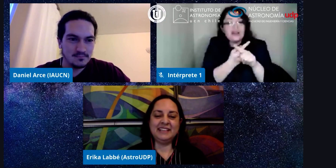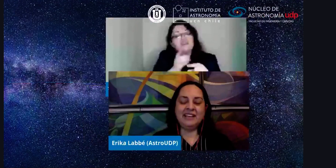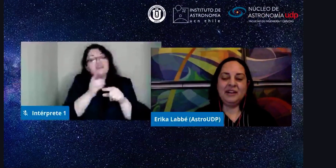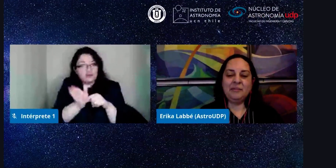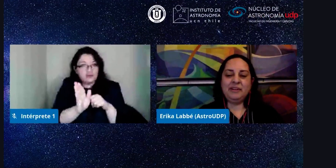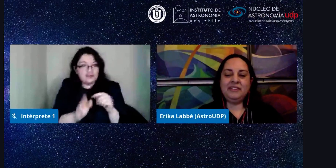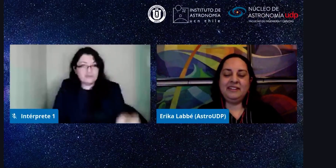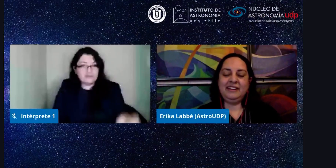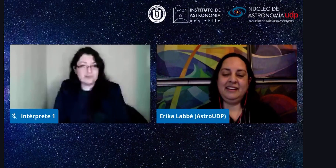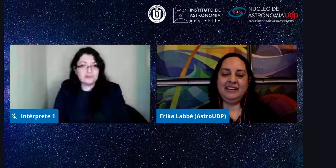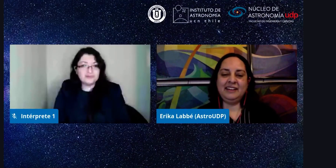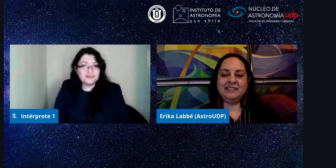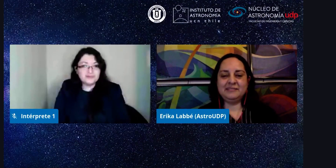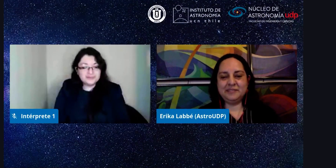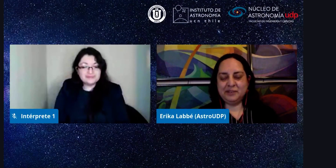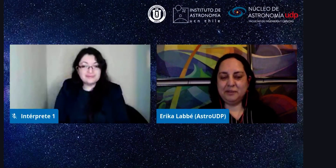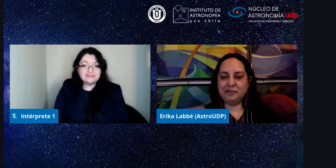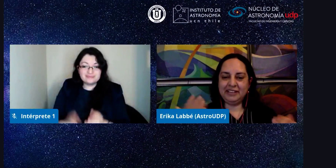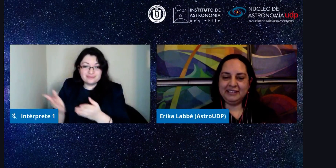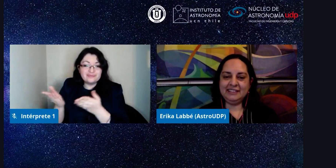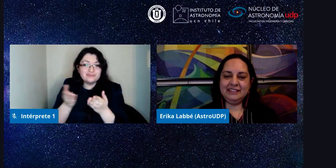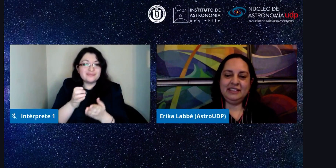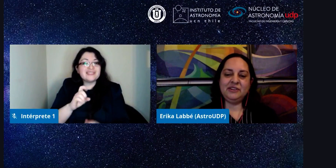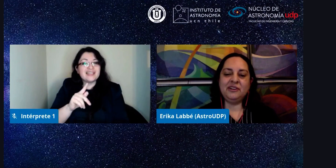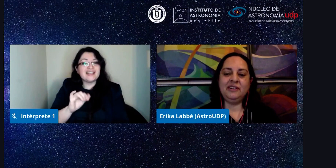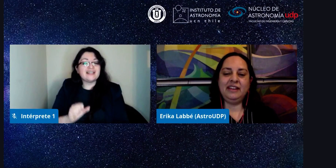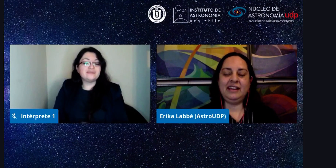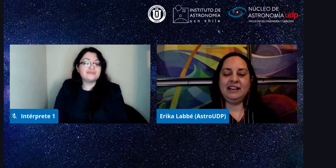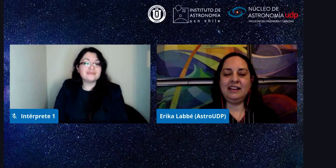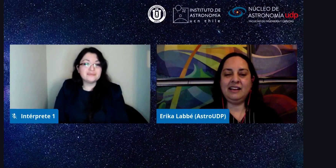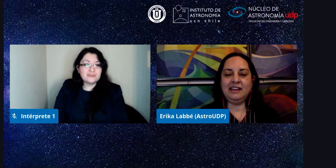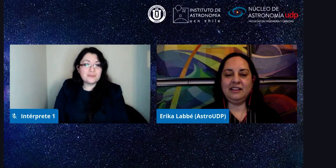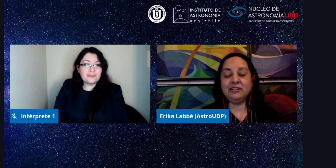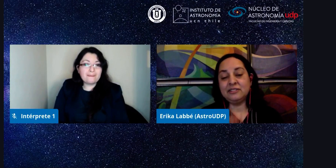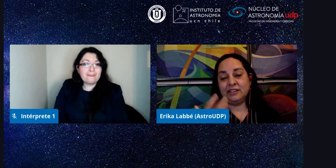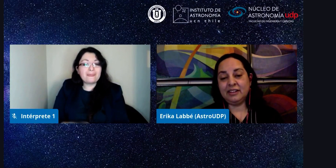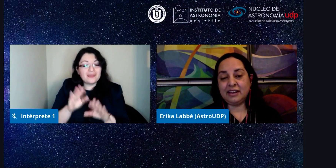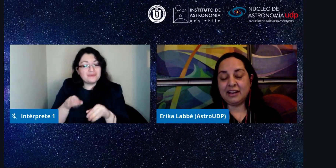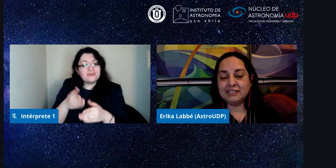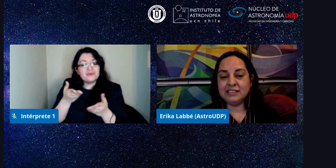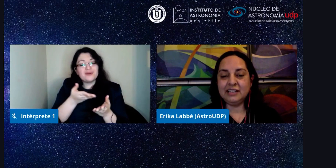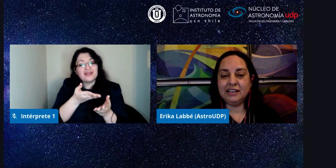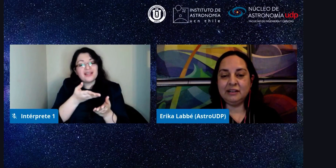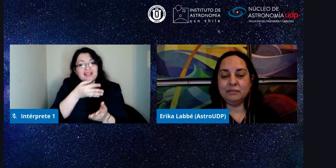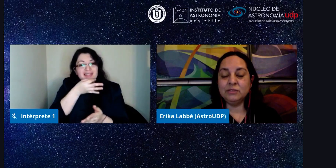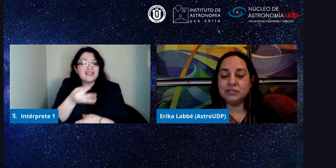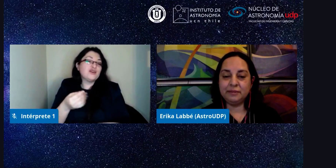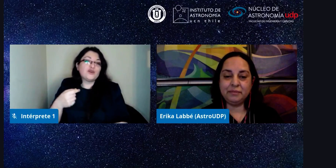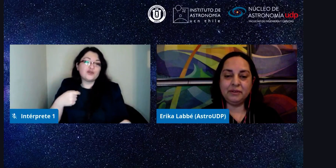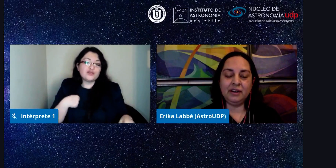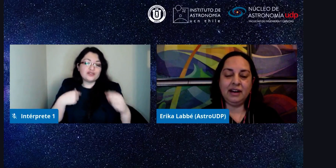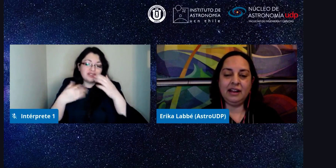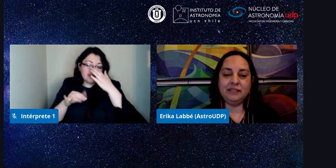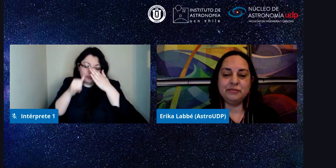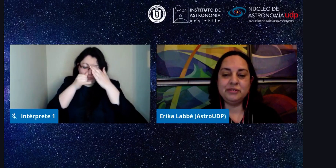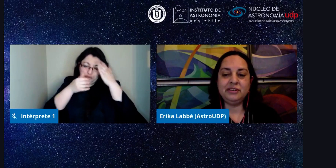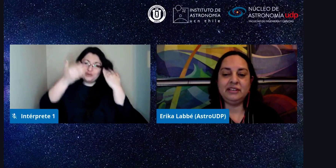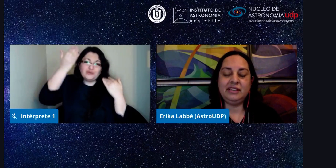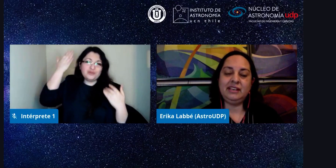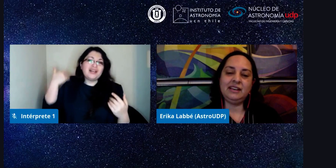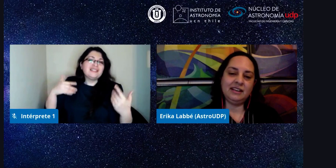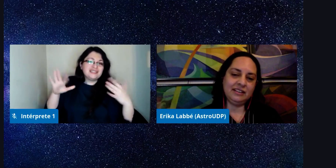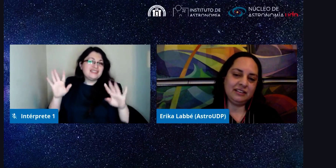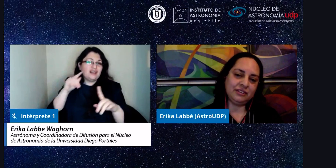gracias. Bueno, como bien dijo Daniel, yo estoy dedicada hace mucho tiempo a la